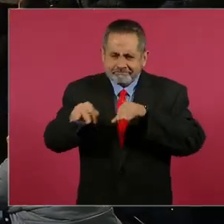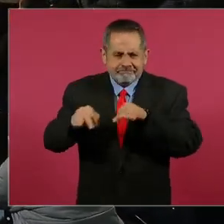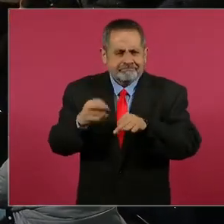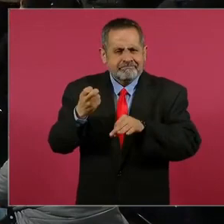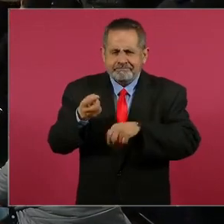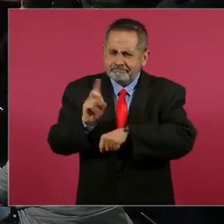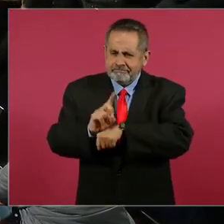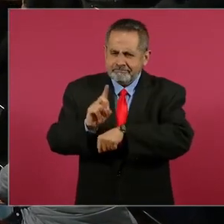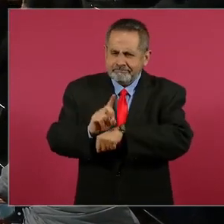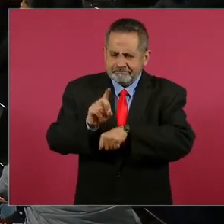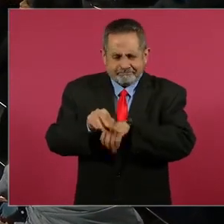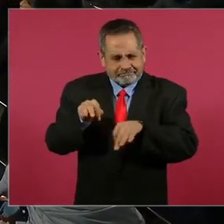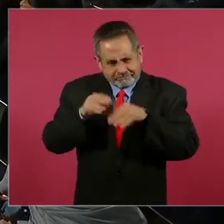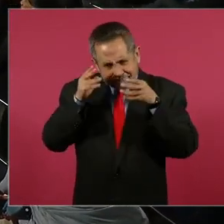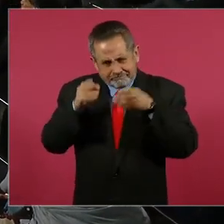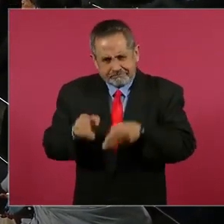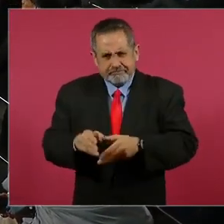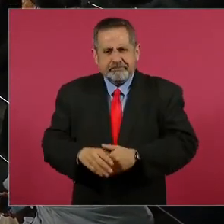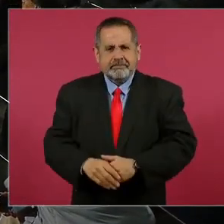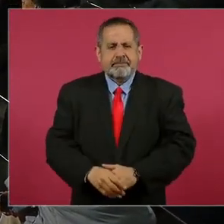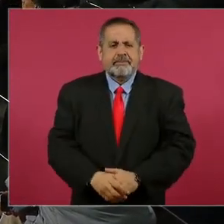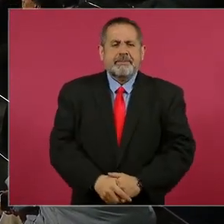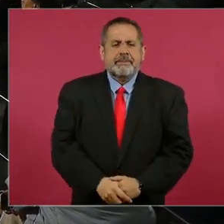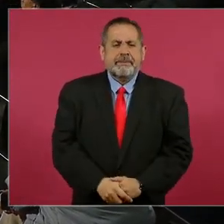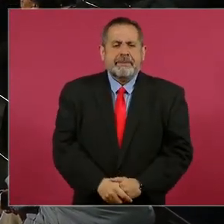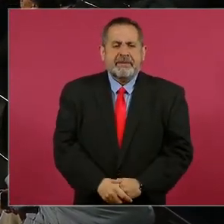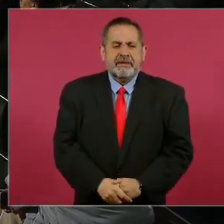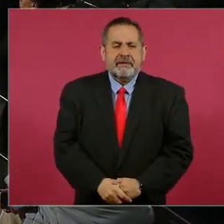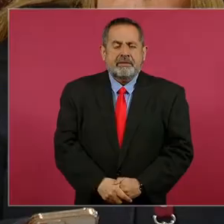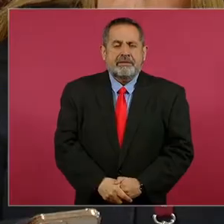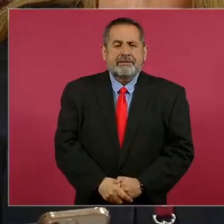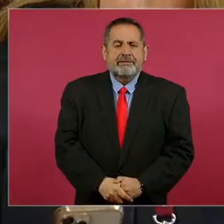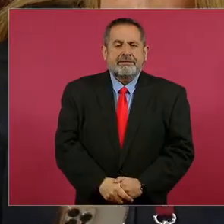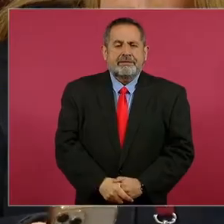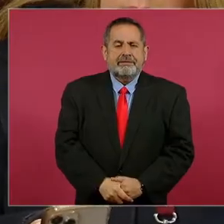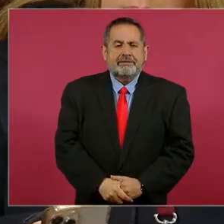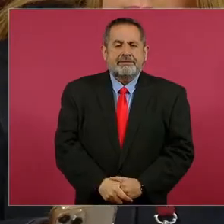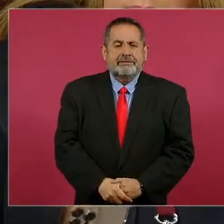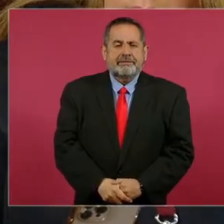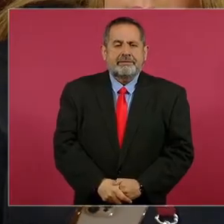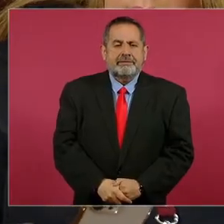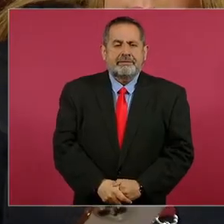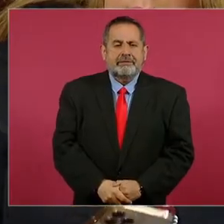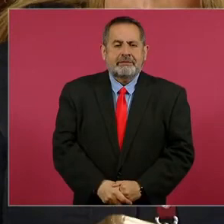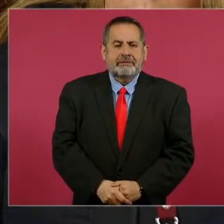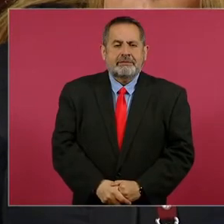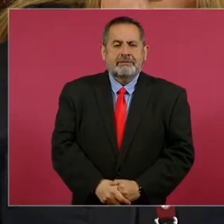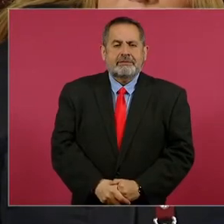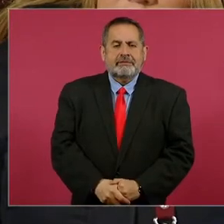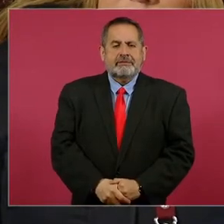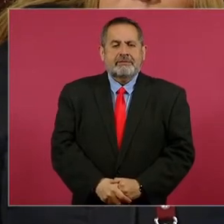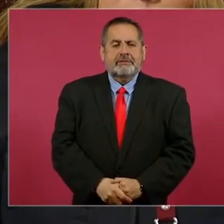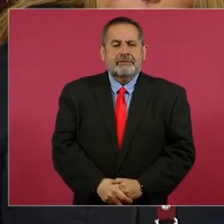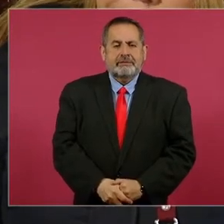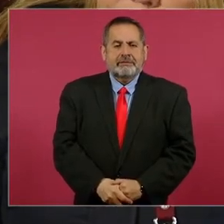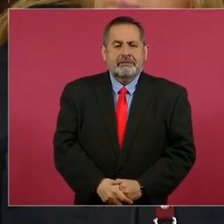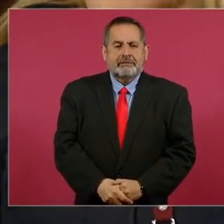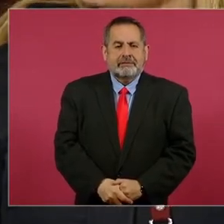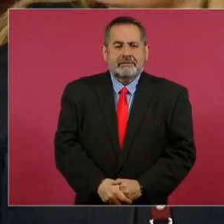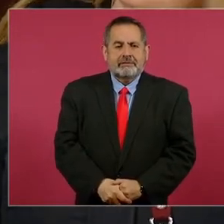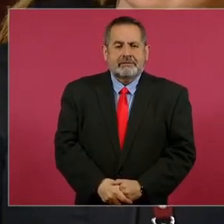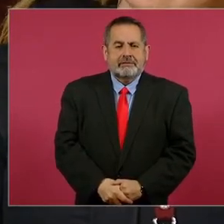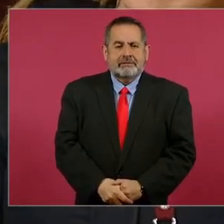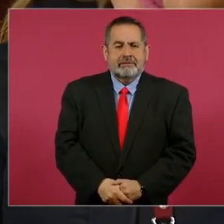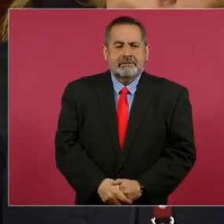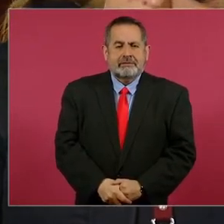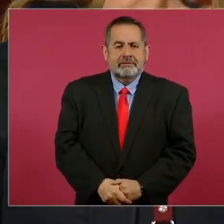eso. Y justamente si nos atrevimos a venir es porque también trabajamos el tema de la desaparición de